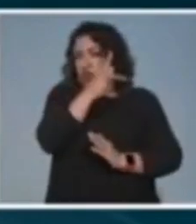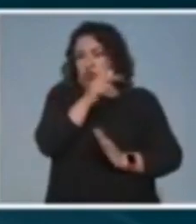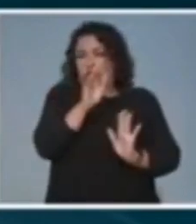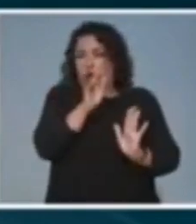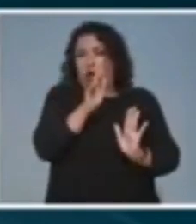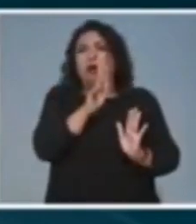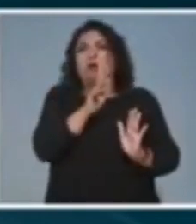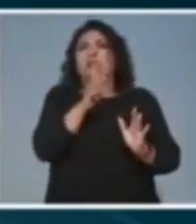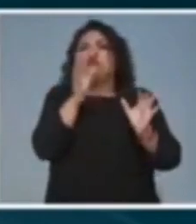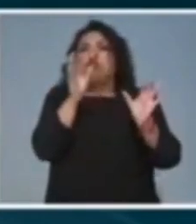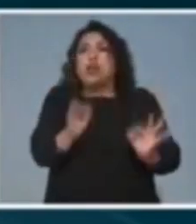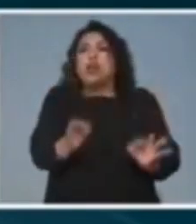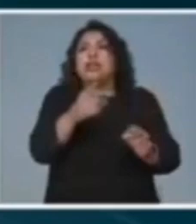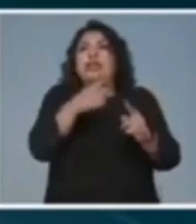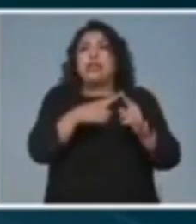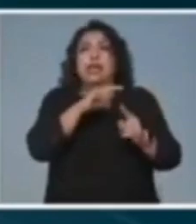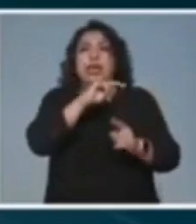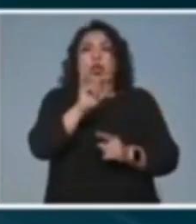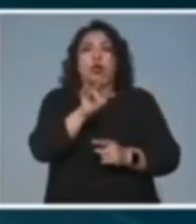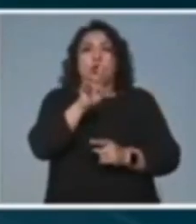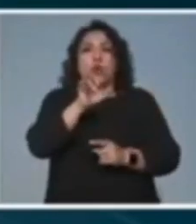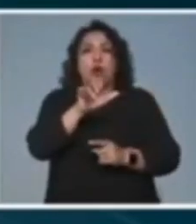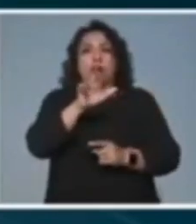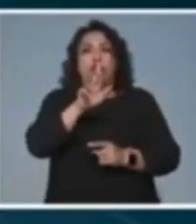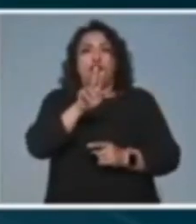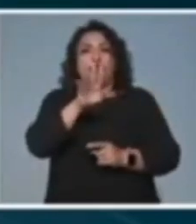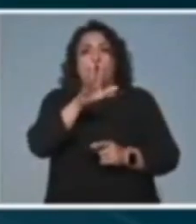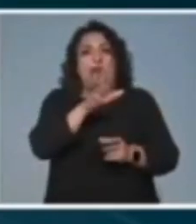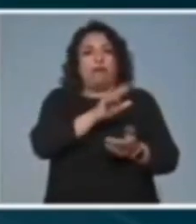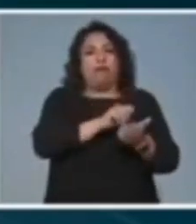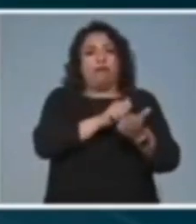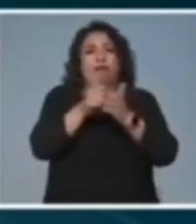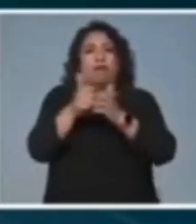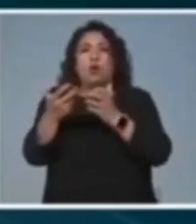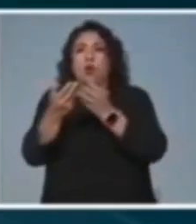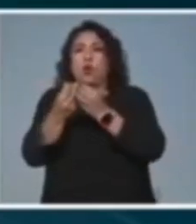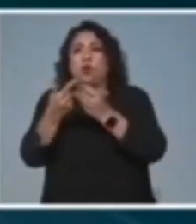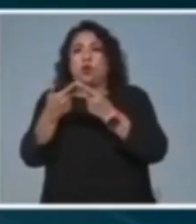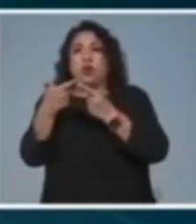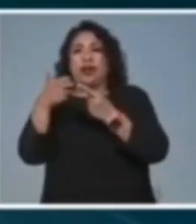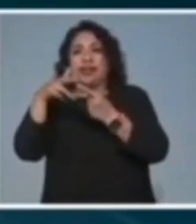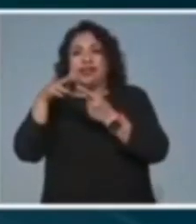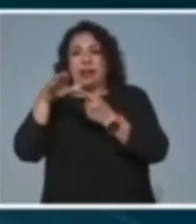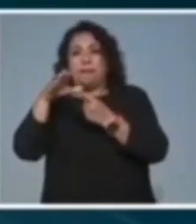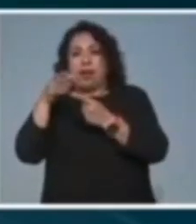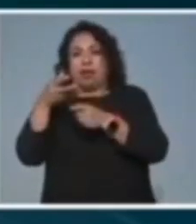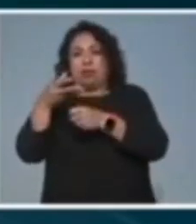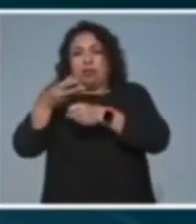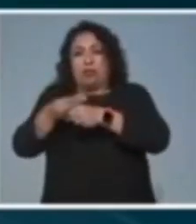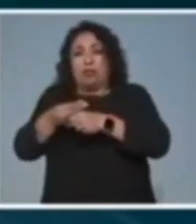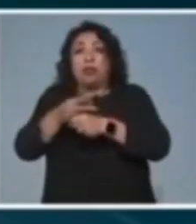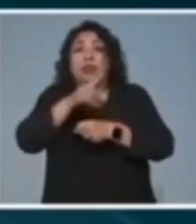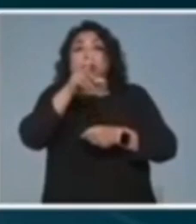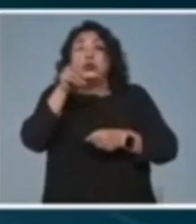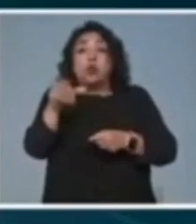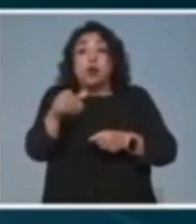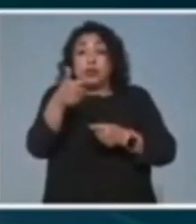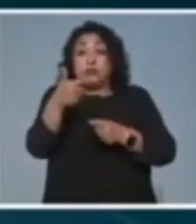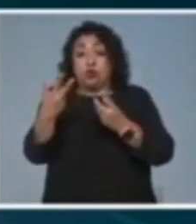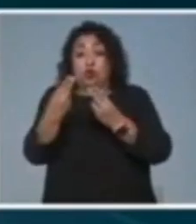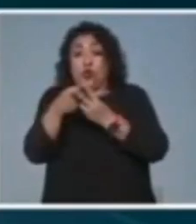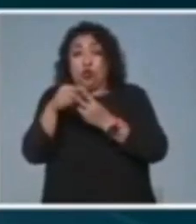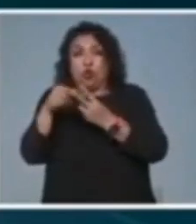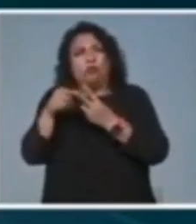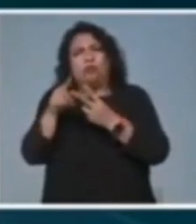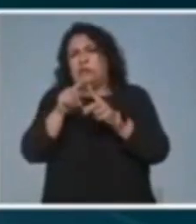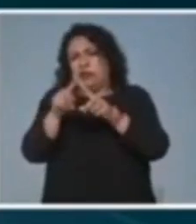una obra original de Juan Rulfo. La adaptó con García Márquez. Luego sucedió que con García Márquez